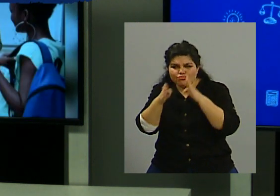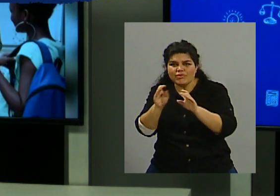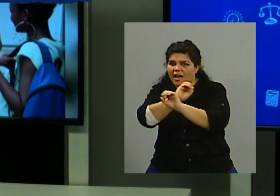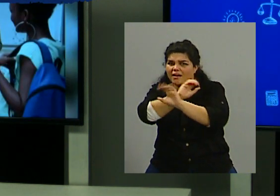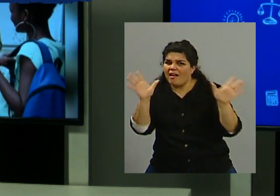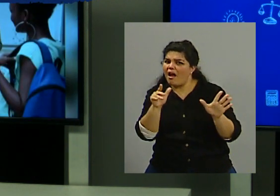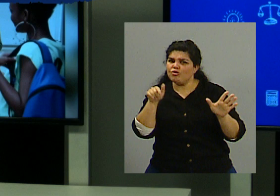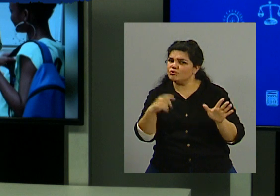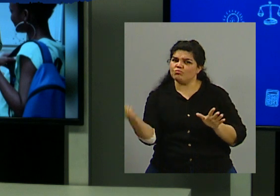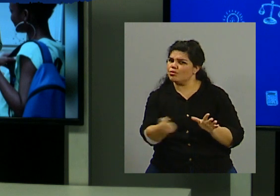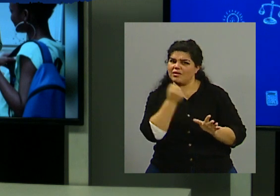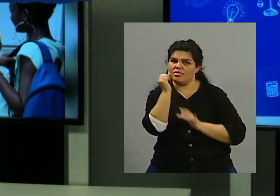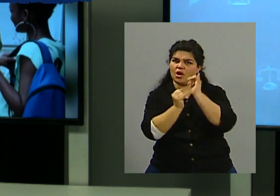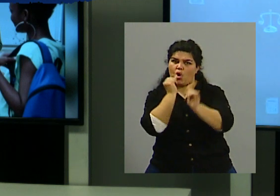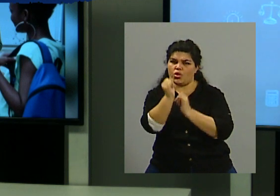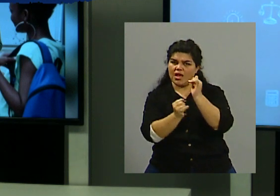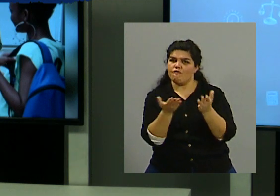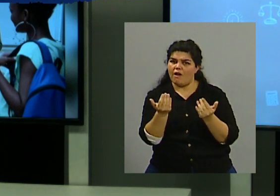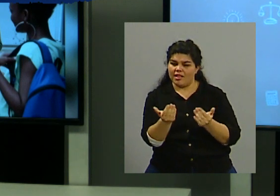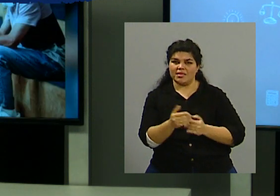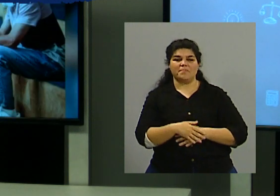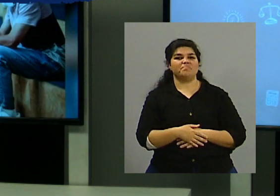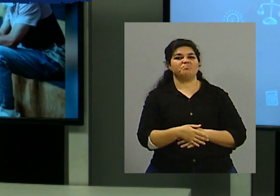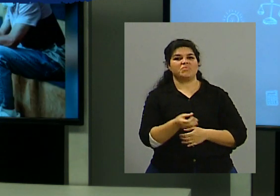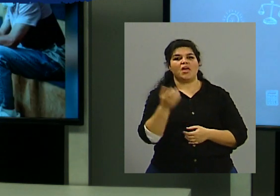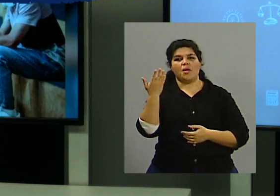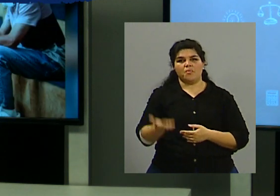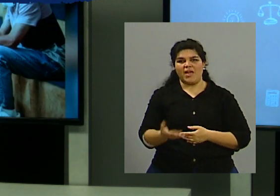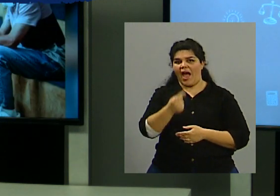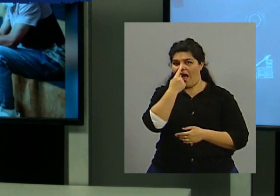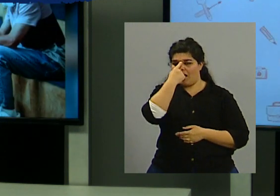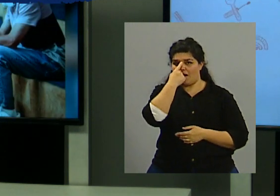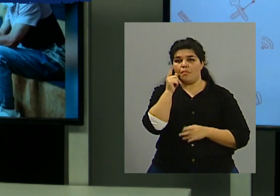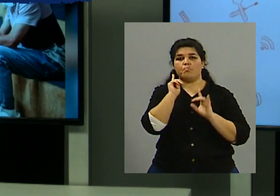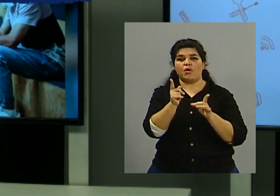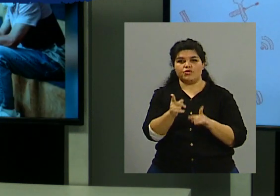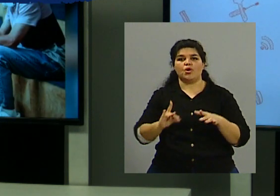un montón. Doctora Ana Sisti, decana de la Facultad de Educación, profesora,